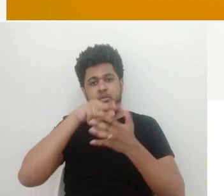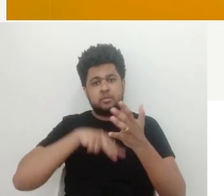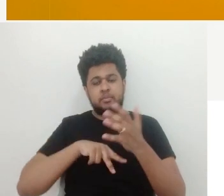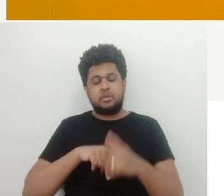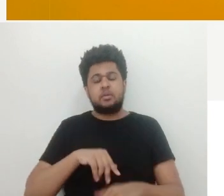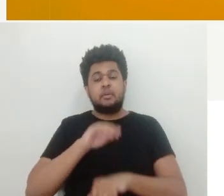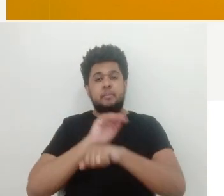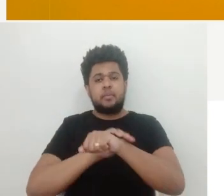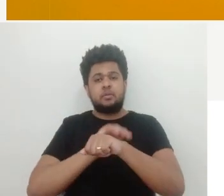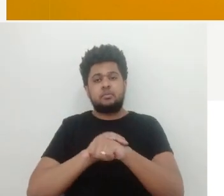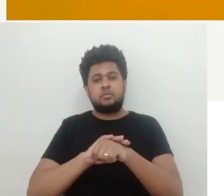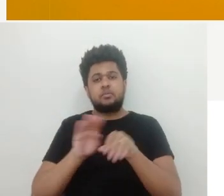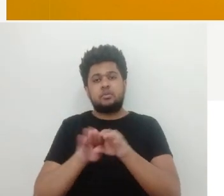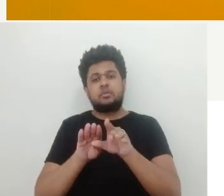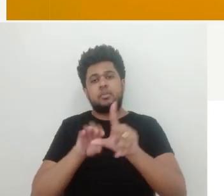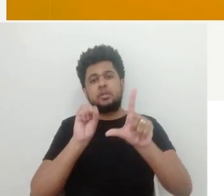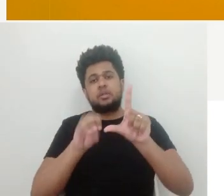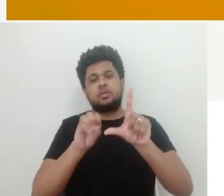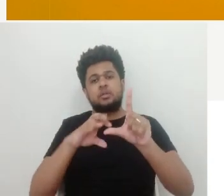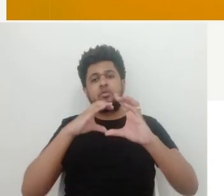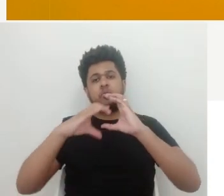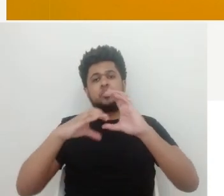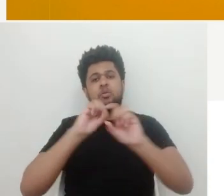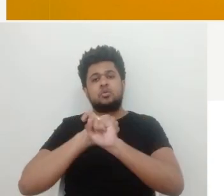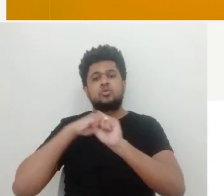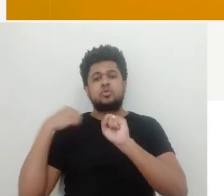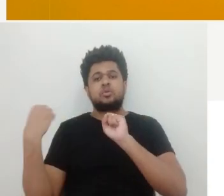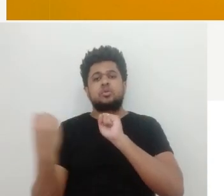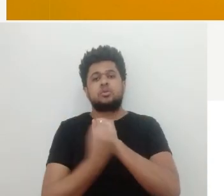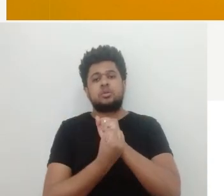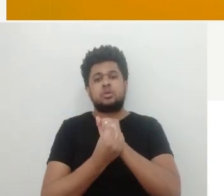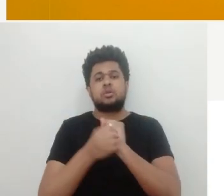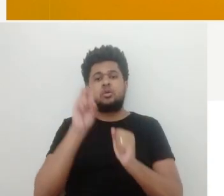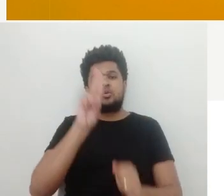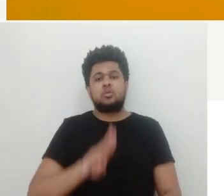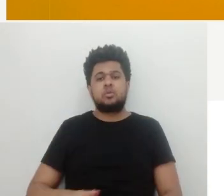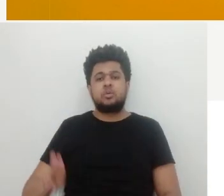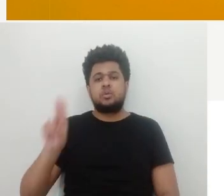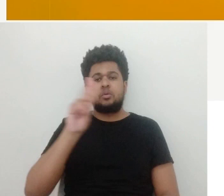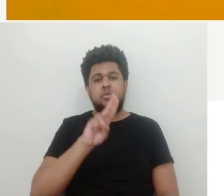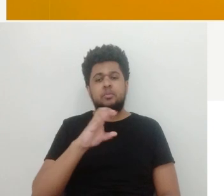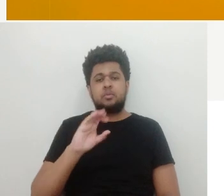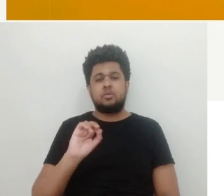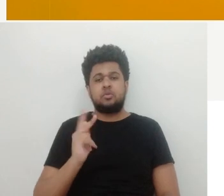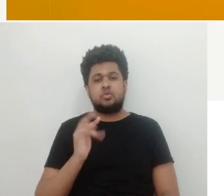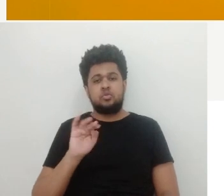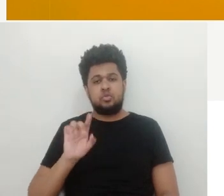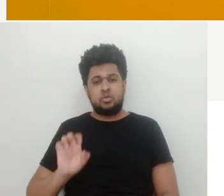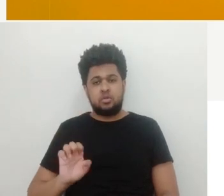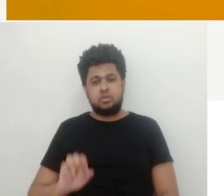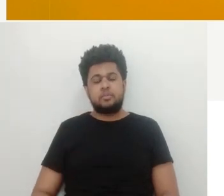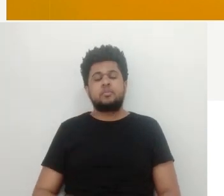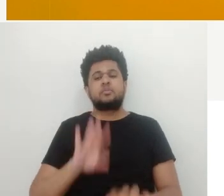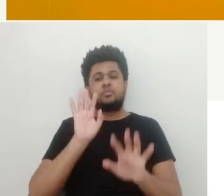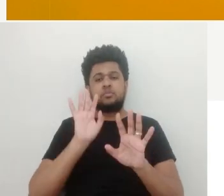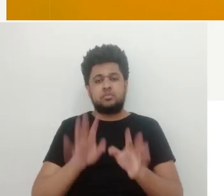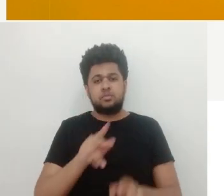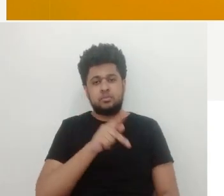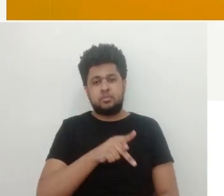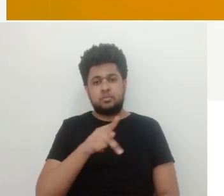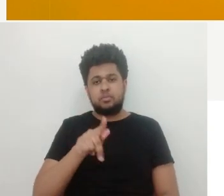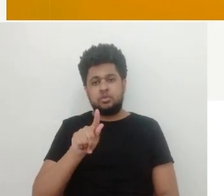trabaja como periodista en el equipo de comunicaciones del proyecto Explora Aysén del Ministerio de Ciencias de